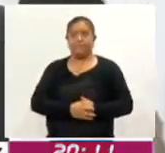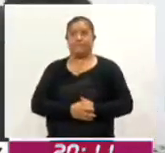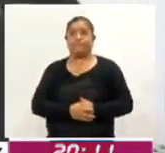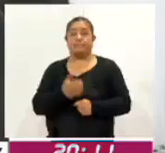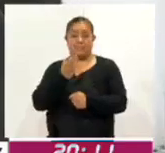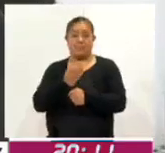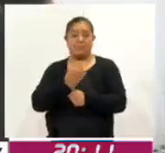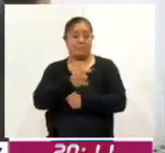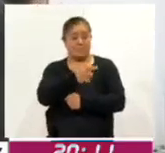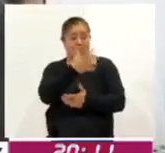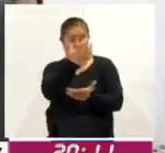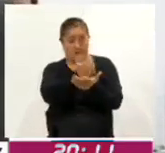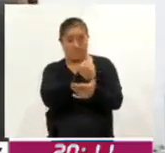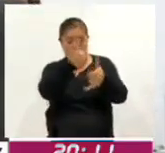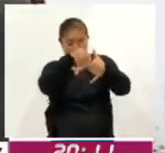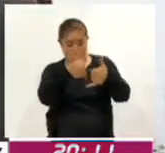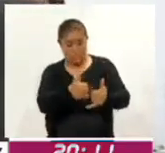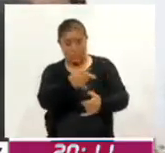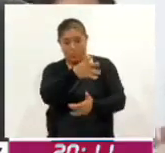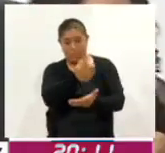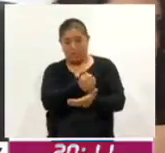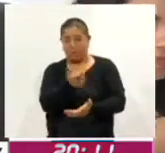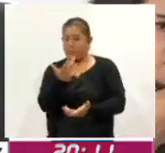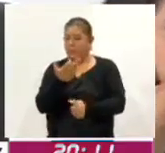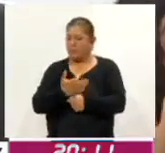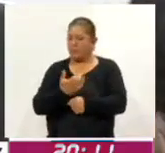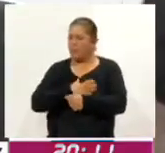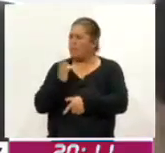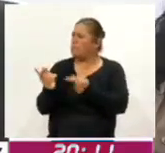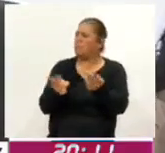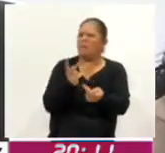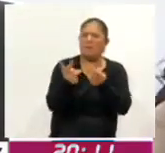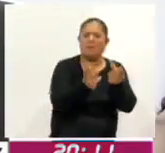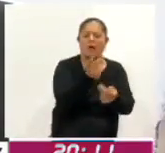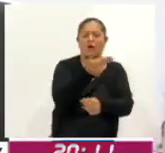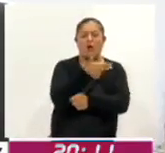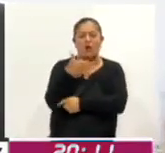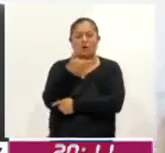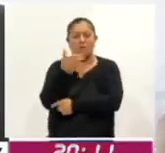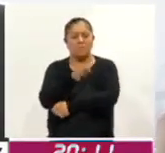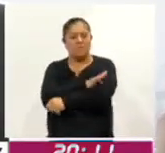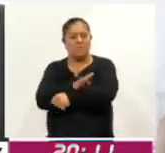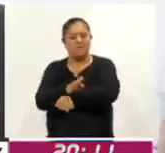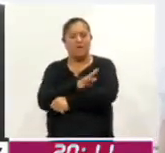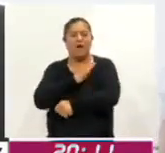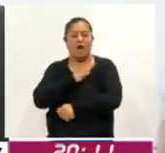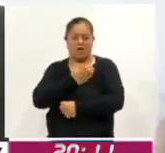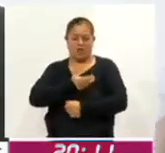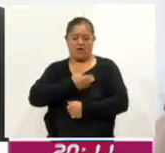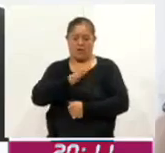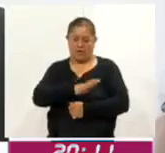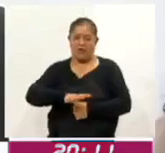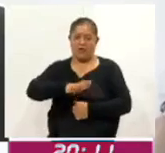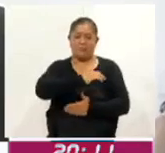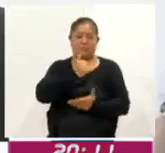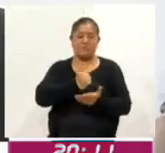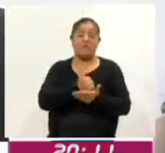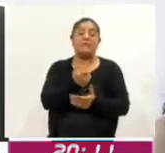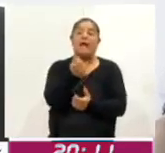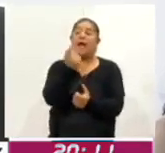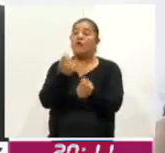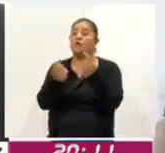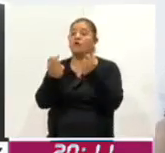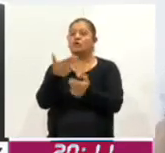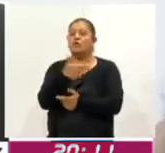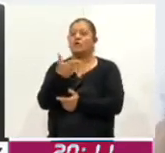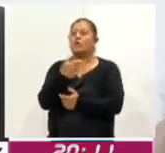principalmente, haciendo el sondeo, los hoteles beneficiados son los del Zócalo de la ciudad y algunos